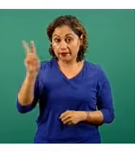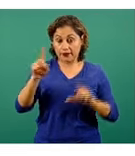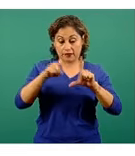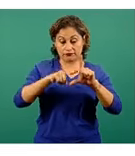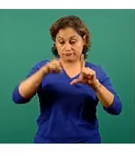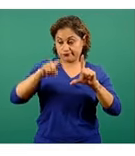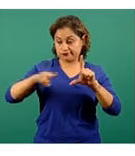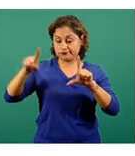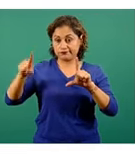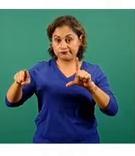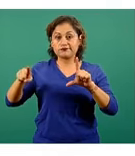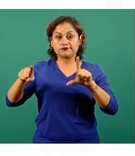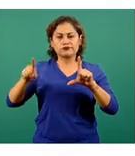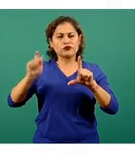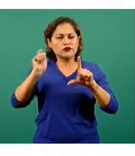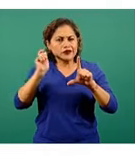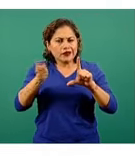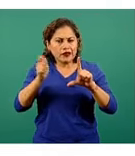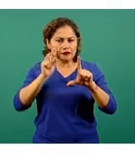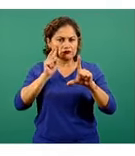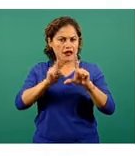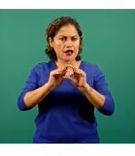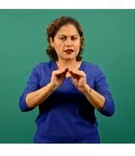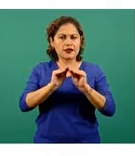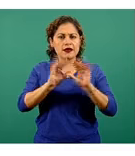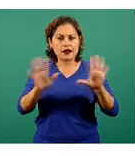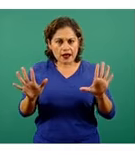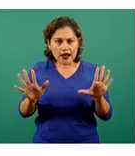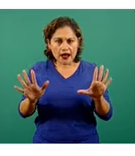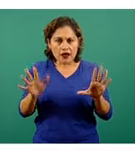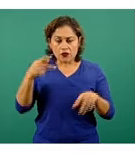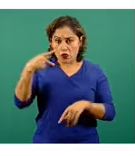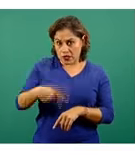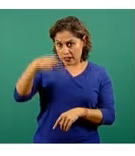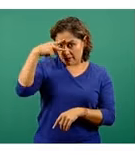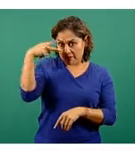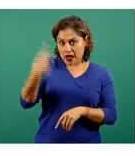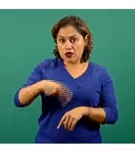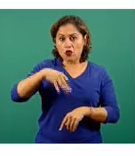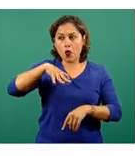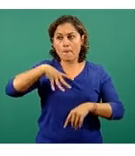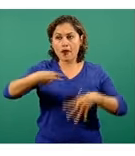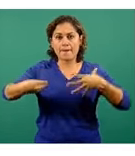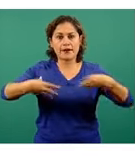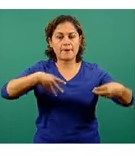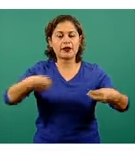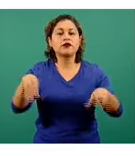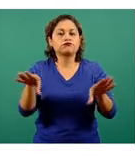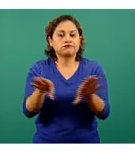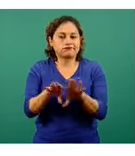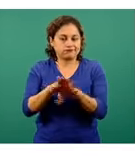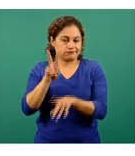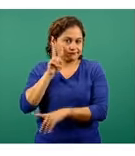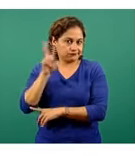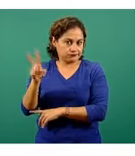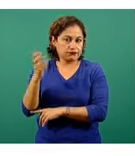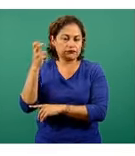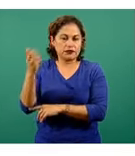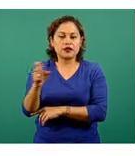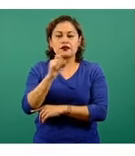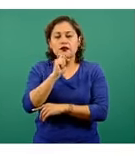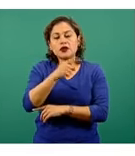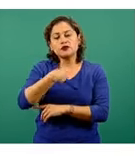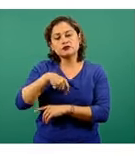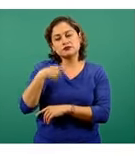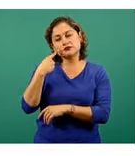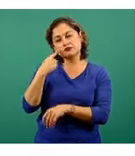el comportamiento de la epidemia en México y bueno, hemos estado observando en las últimas semanas cómo